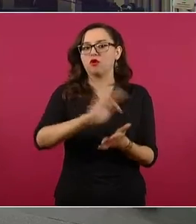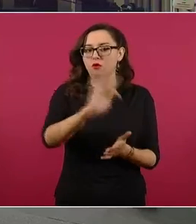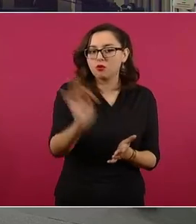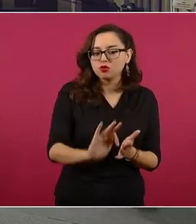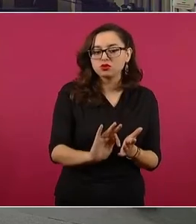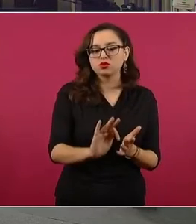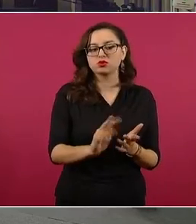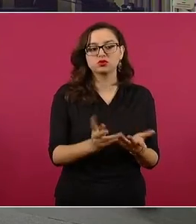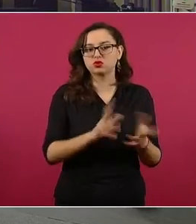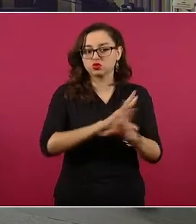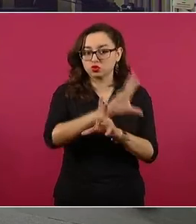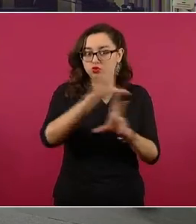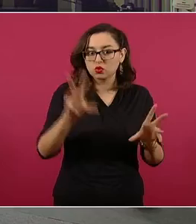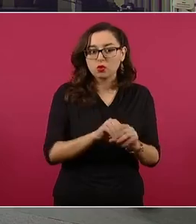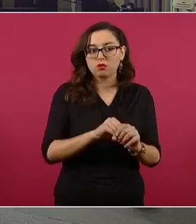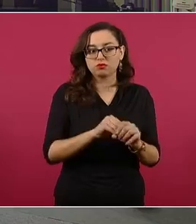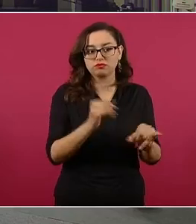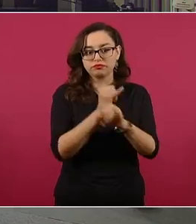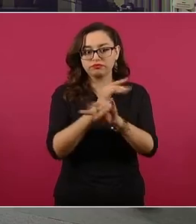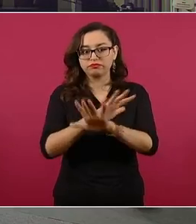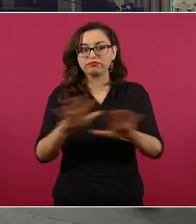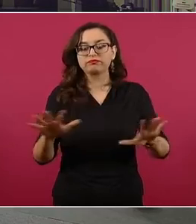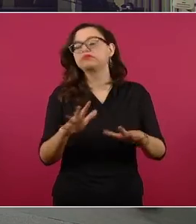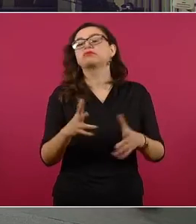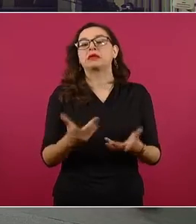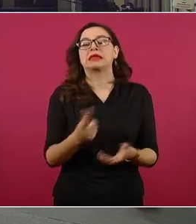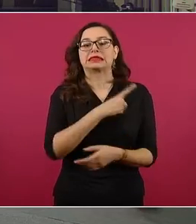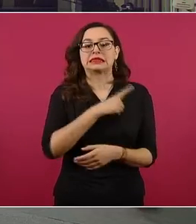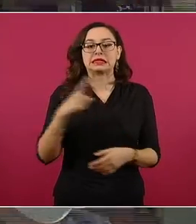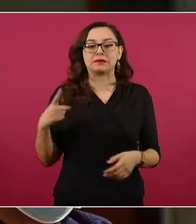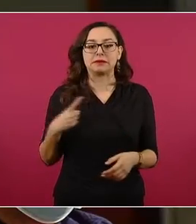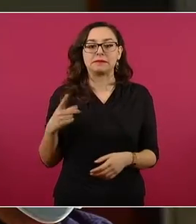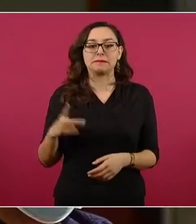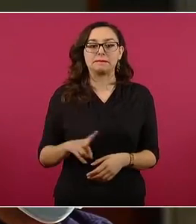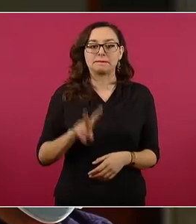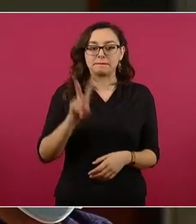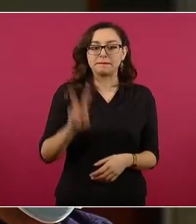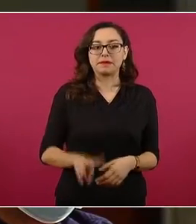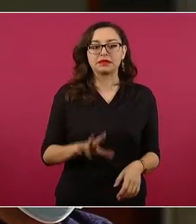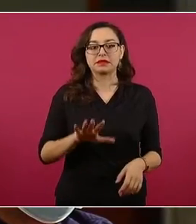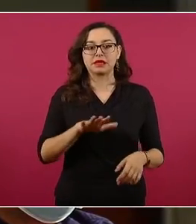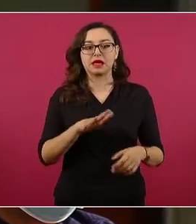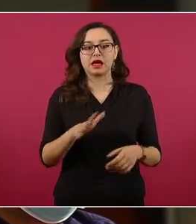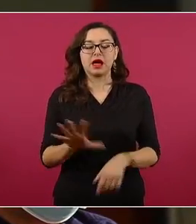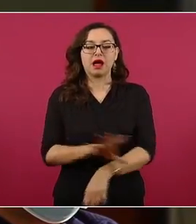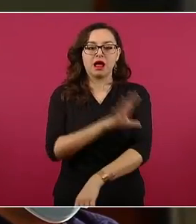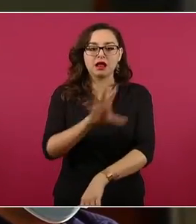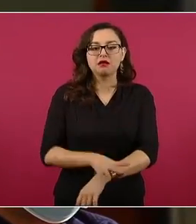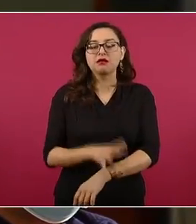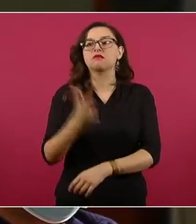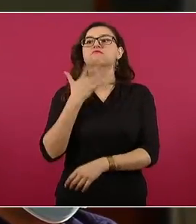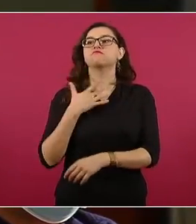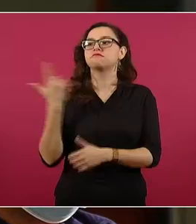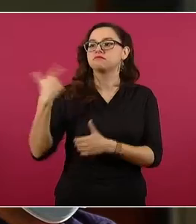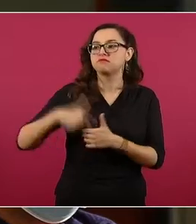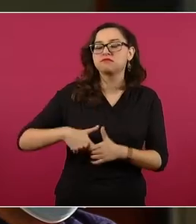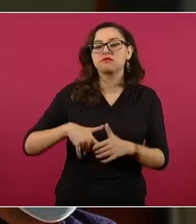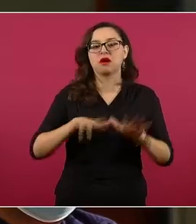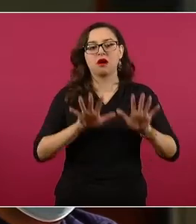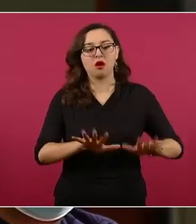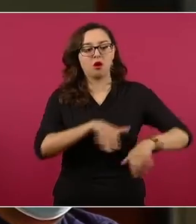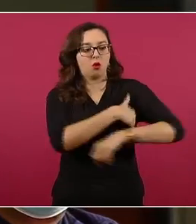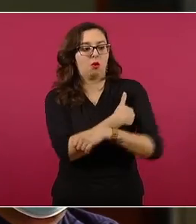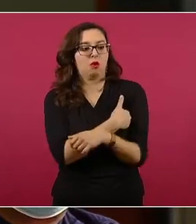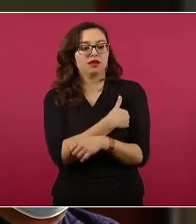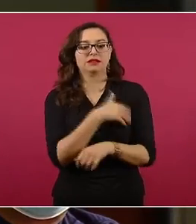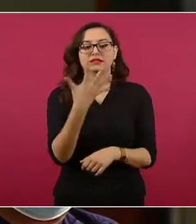suministros, es decir, porque tienen ellos que garantizar el almacenamiento por 5 días de los combustibles. Ningún privado puede hacerlo más que